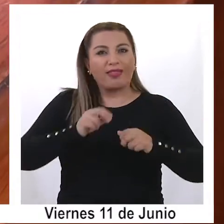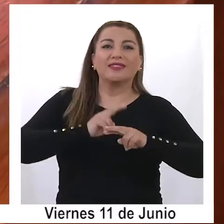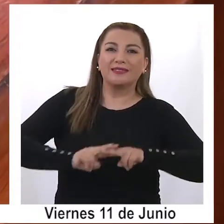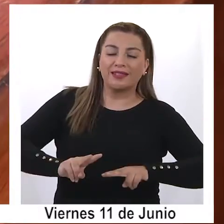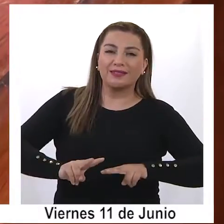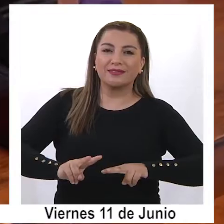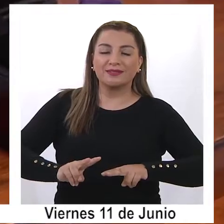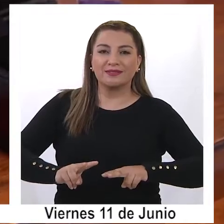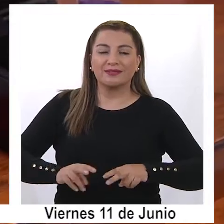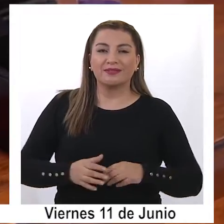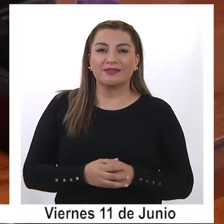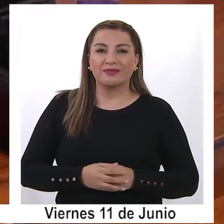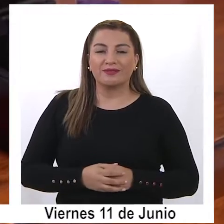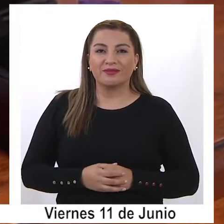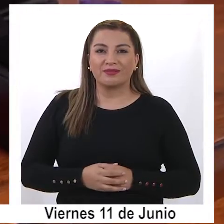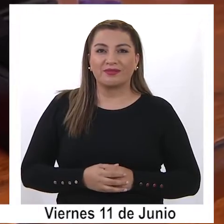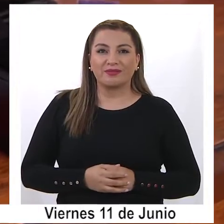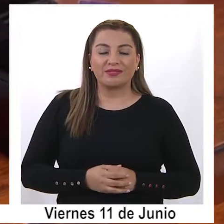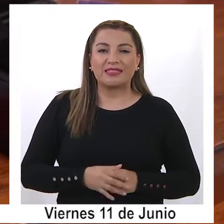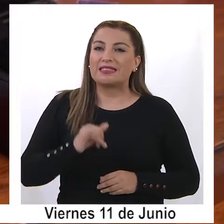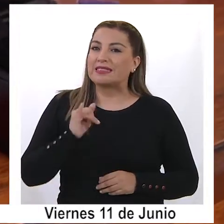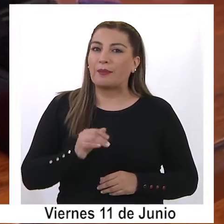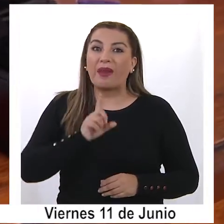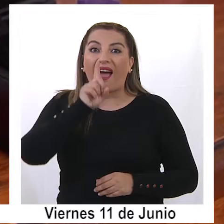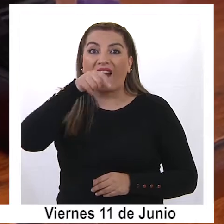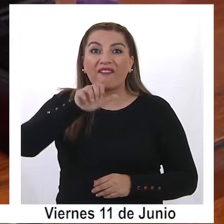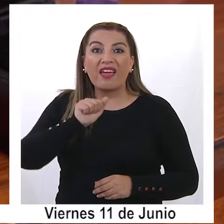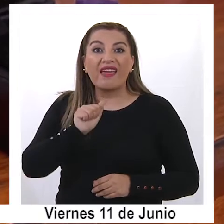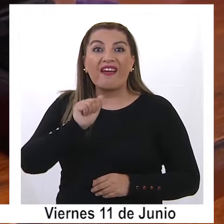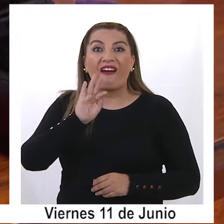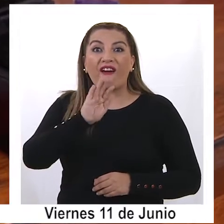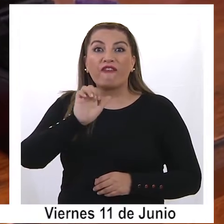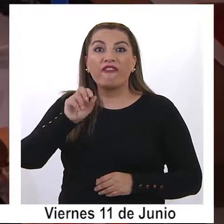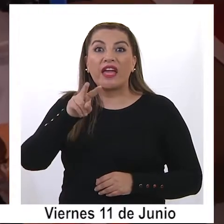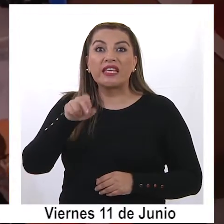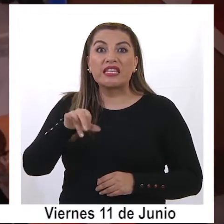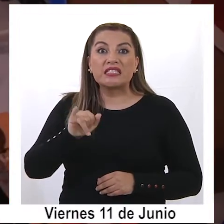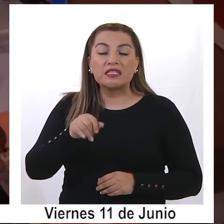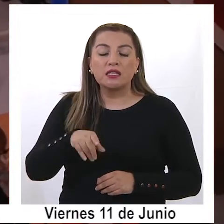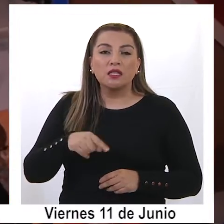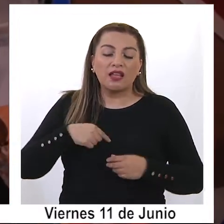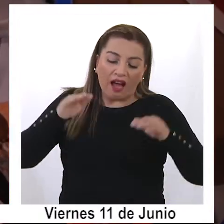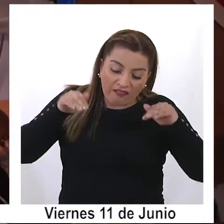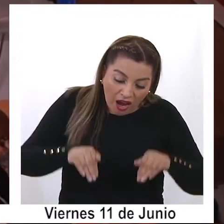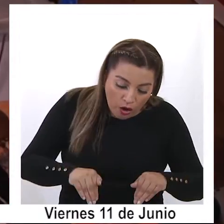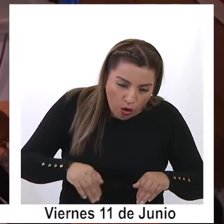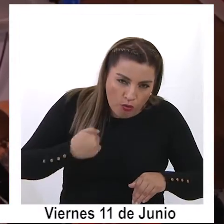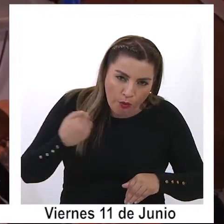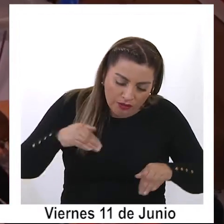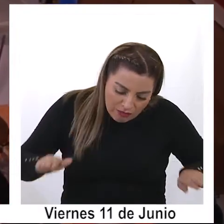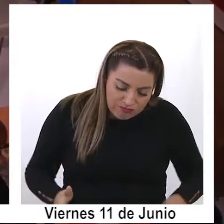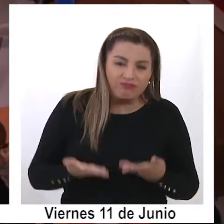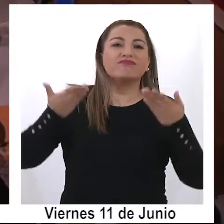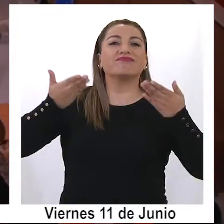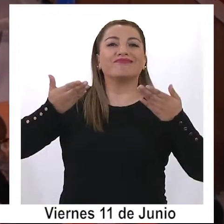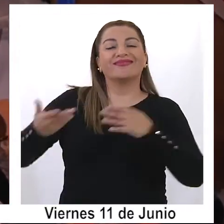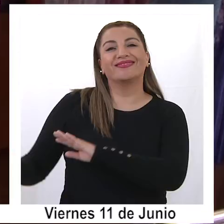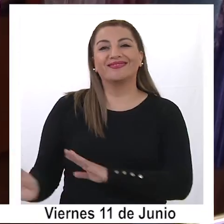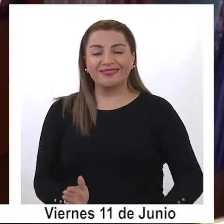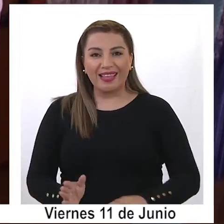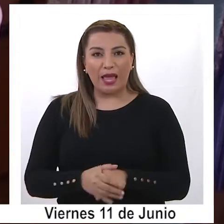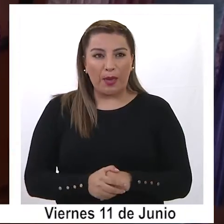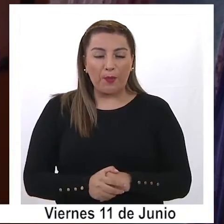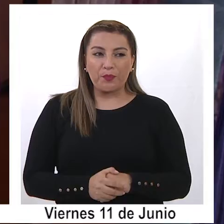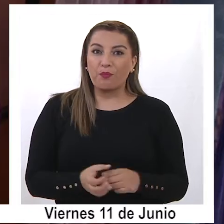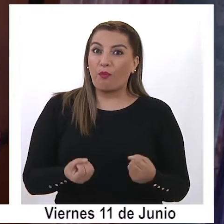puede, y como dice el ave, como digo, el ave fénix de la ceniza se levanta y a seguir. El emprendedor es así. Así